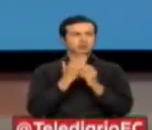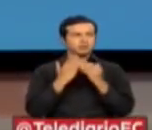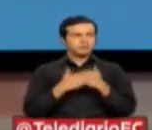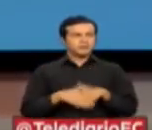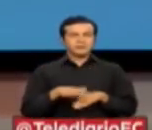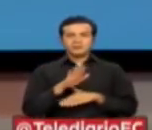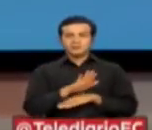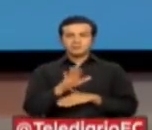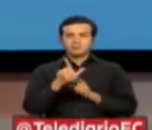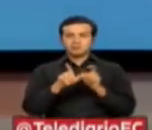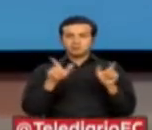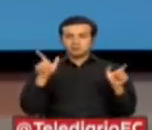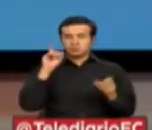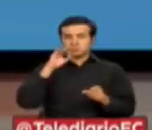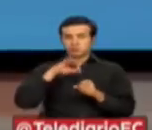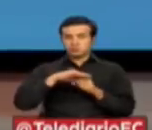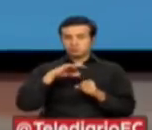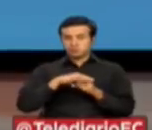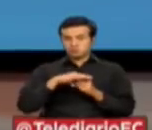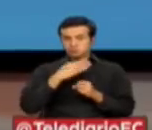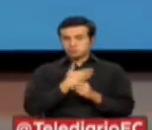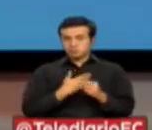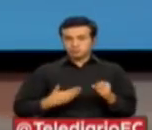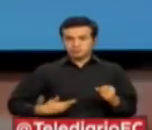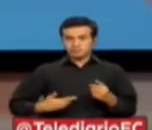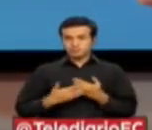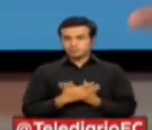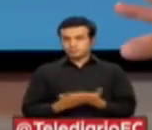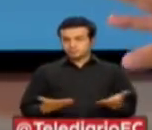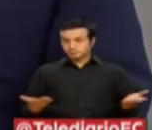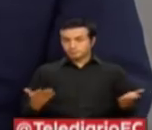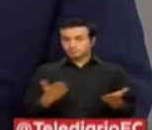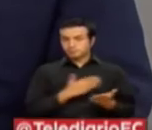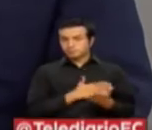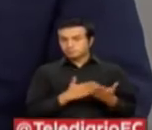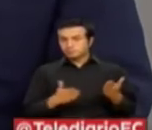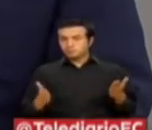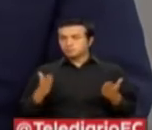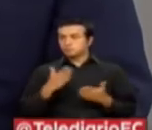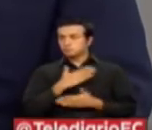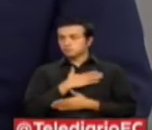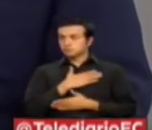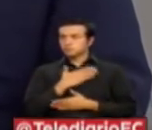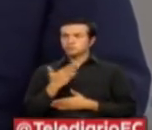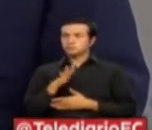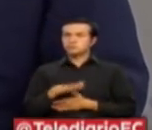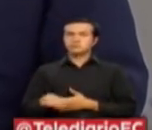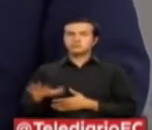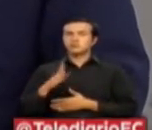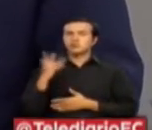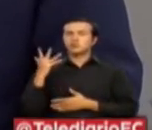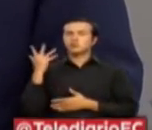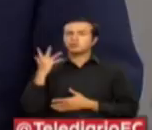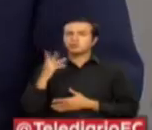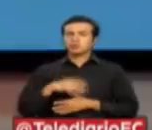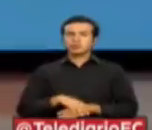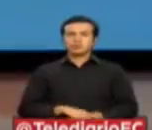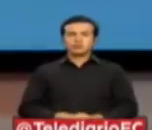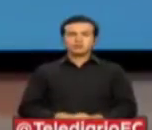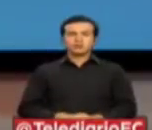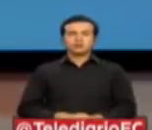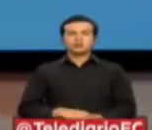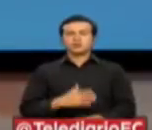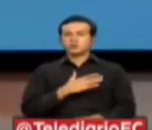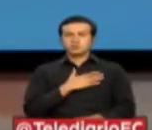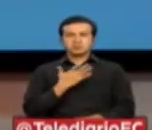hace un año, cuando se celebraban las elecciones presidenciales. Ahora, ¿este no le cree se asienta en qué territorio, básicamente? Este